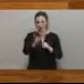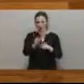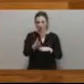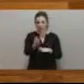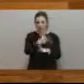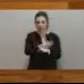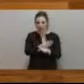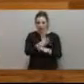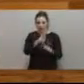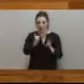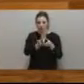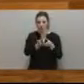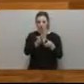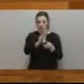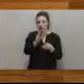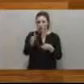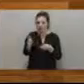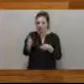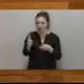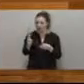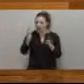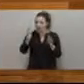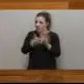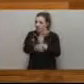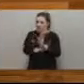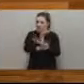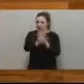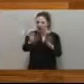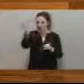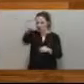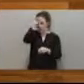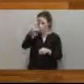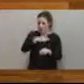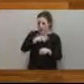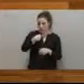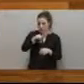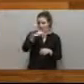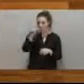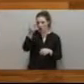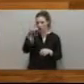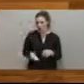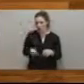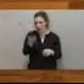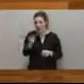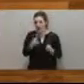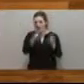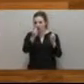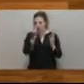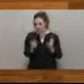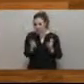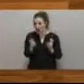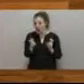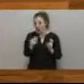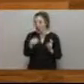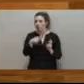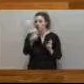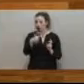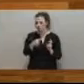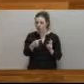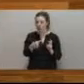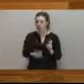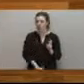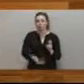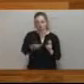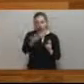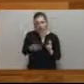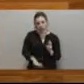Partido Popular les dejó muy clara nuestra postura ante la importancia del asunto, ya dijimos, de gran